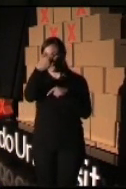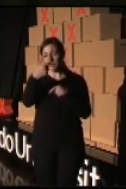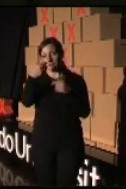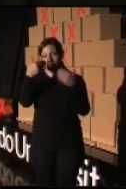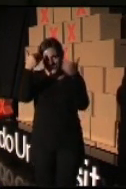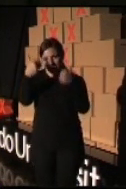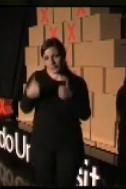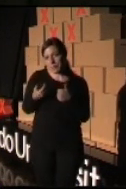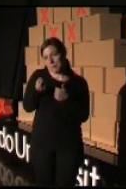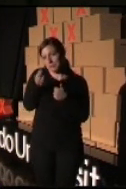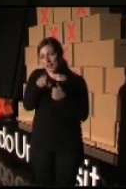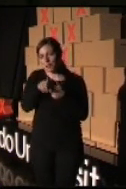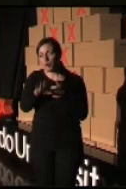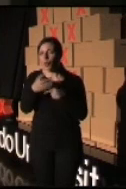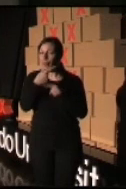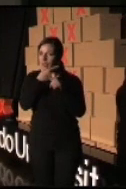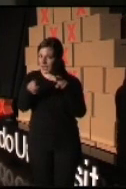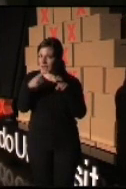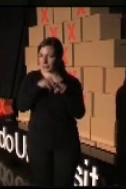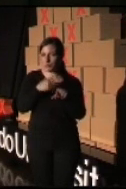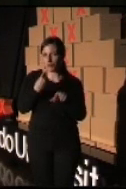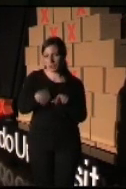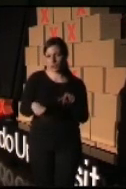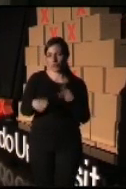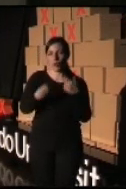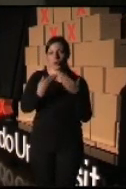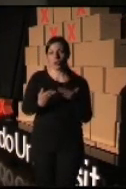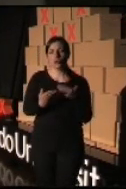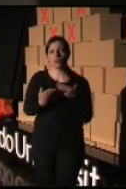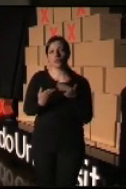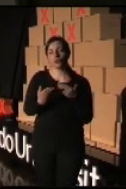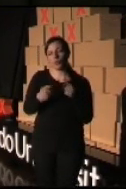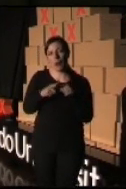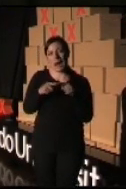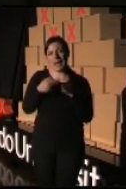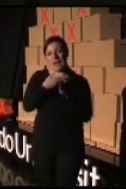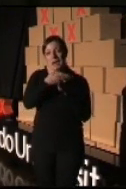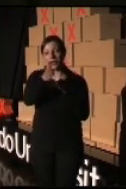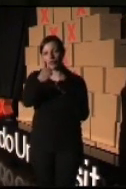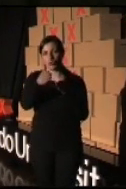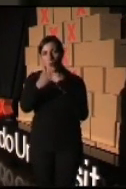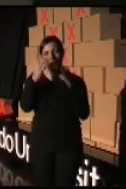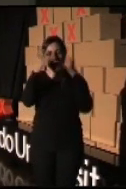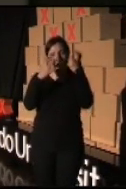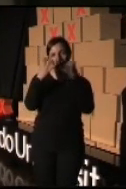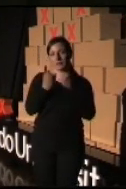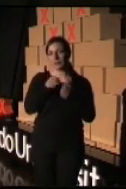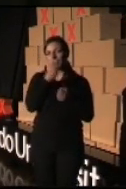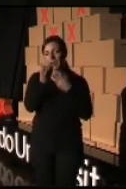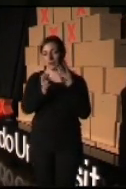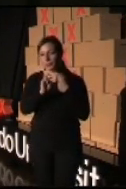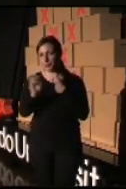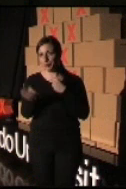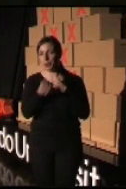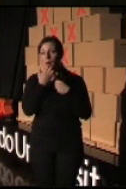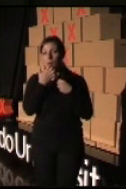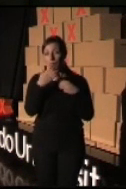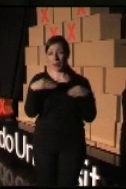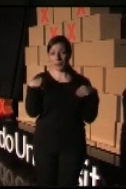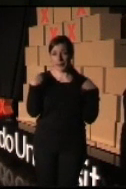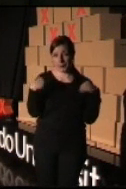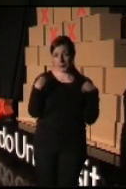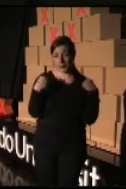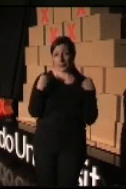seamos distintos, tanto entre nosotros como de otras especies, ¿no? Por ejemplo, con otros primates compartimos